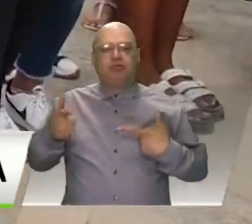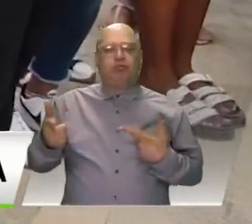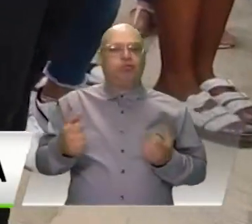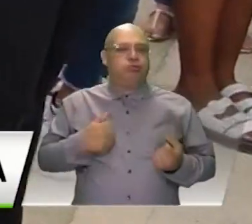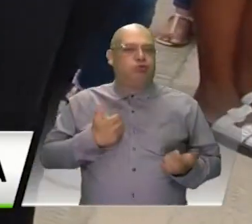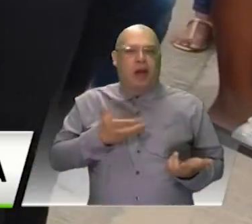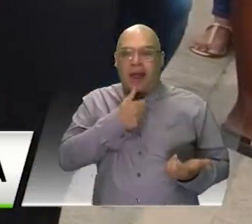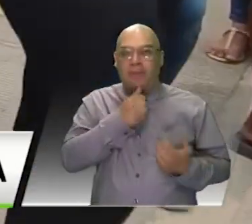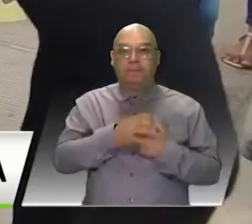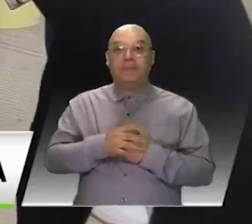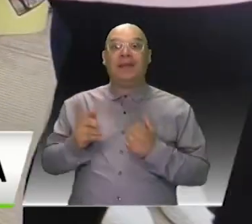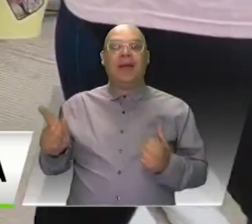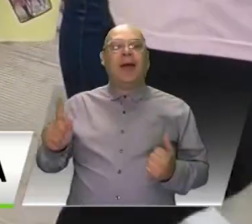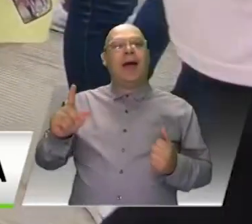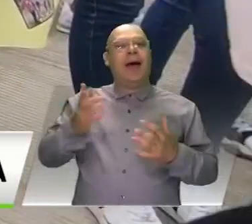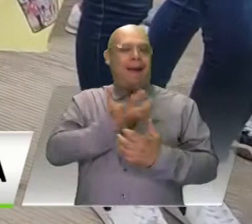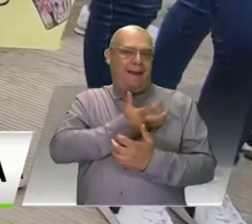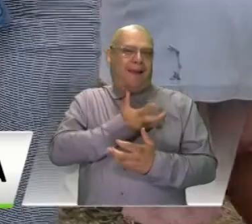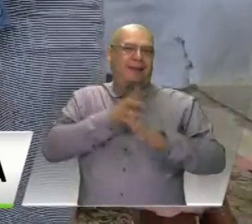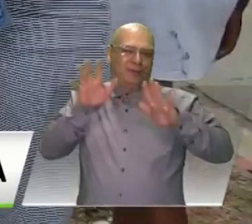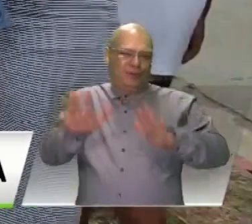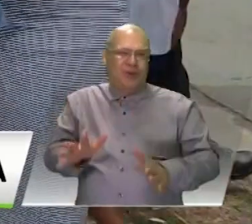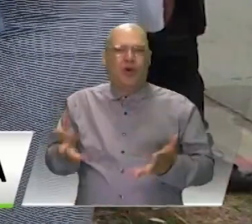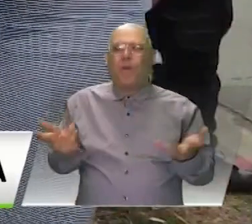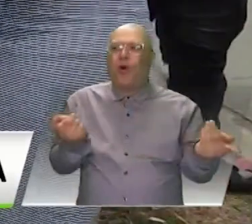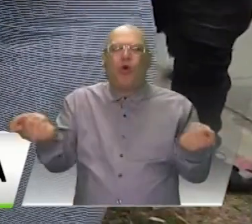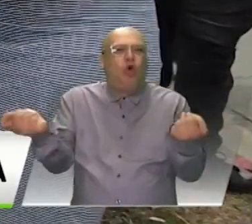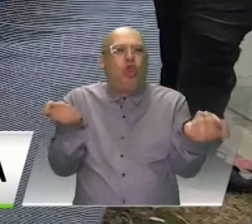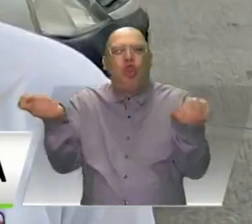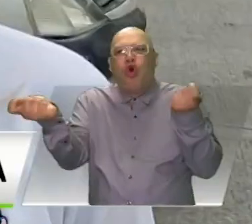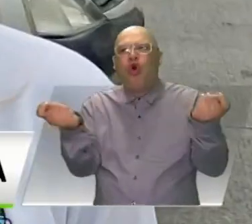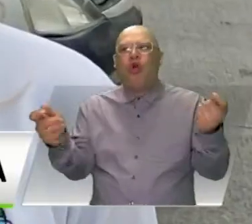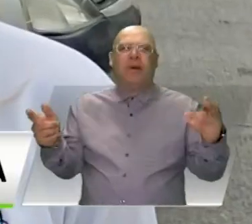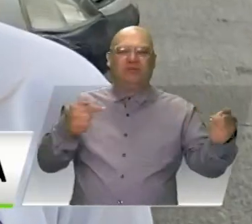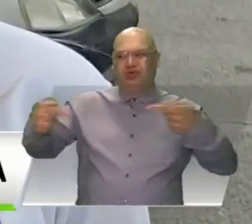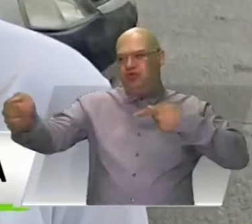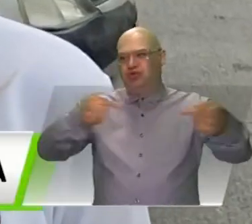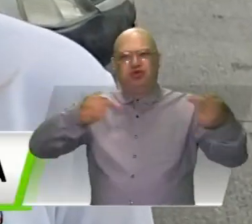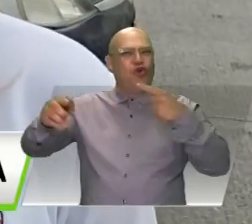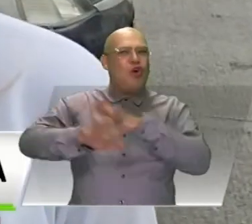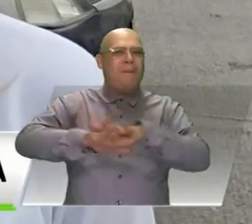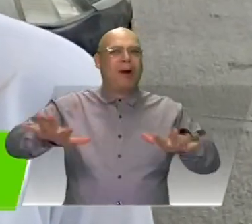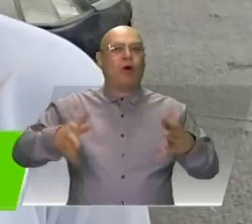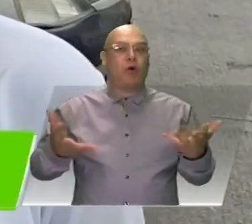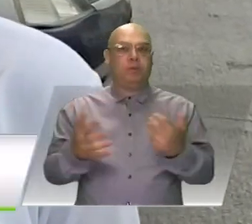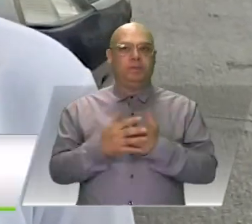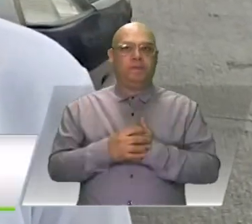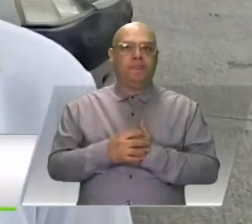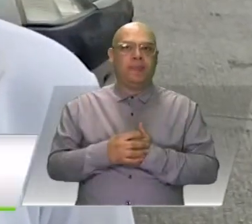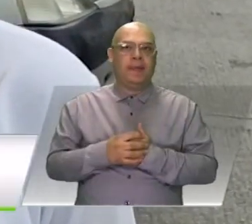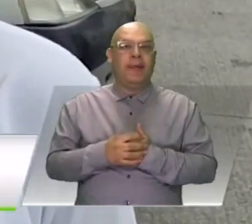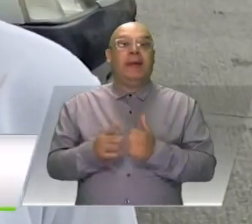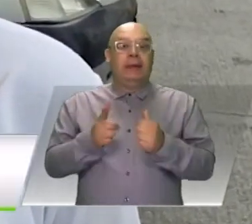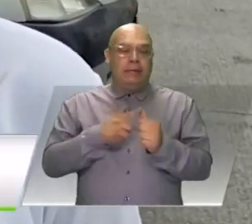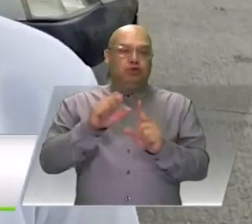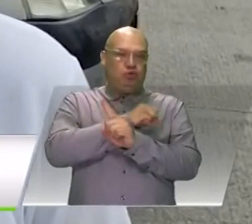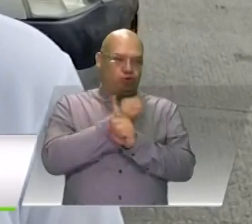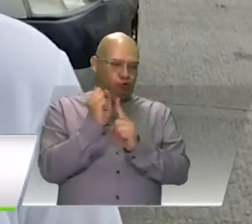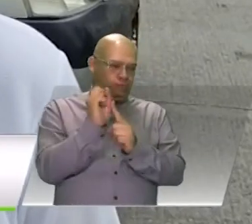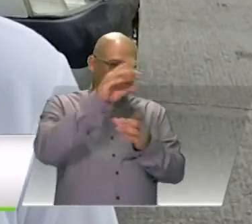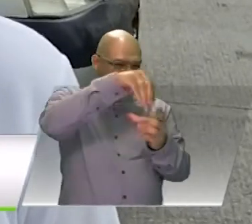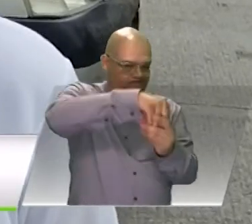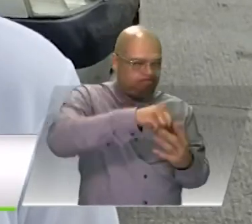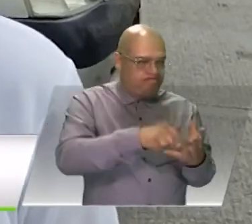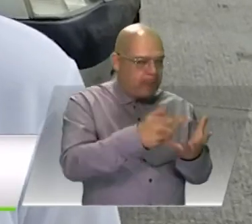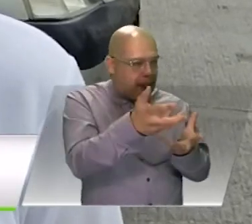la administración municipal buscan acciones para disminuir el conflicto. De un lado estamos haciendo la parte de intervención social y con el, como les decía,